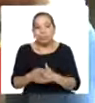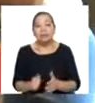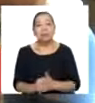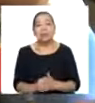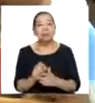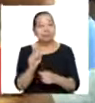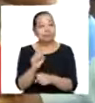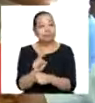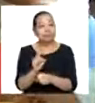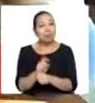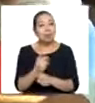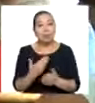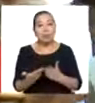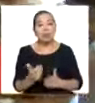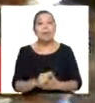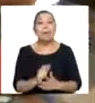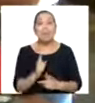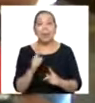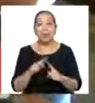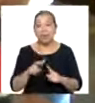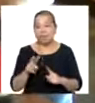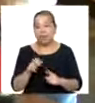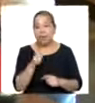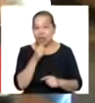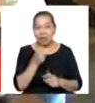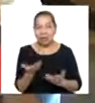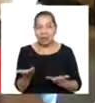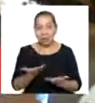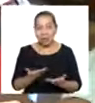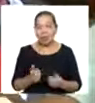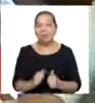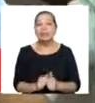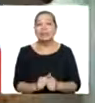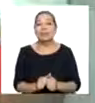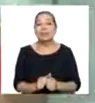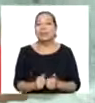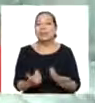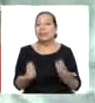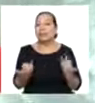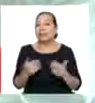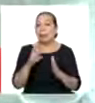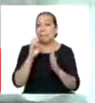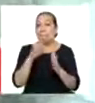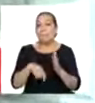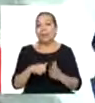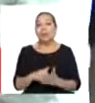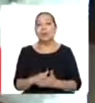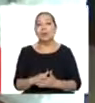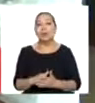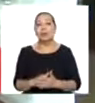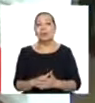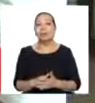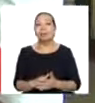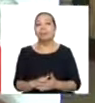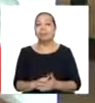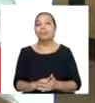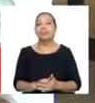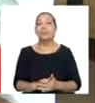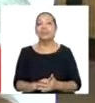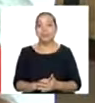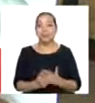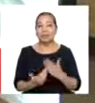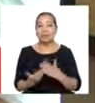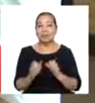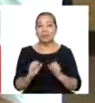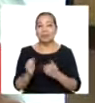estas capacitaciones. Buen día, estamos en vivo para TV Perú Noticias. Por favor, coméntenos acerca de este programa. Coméntenos, por favor.